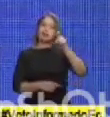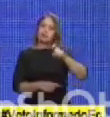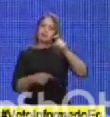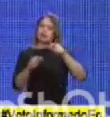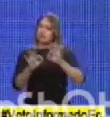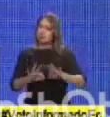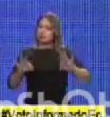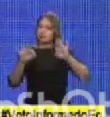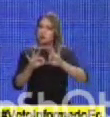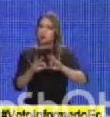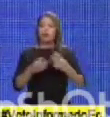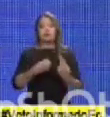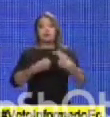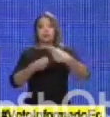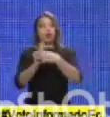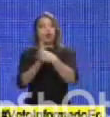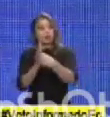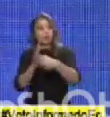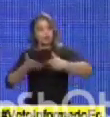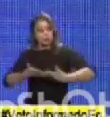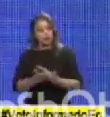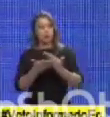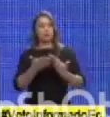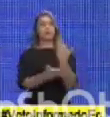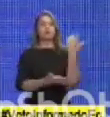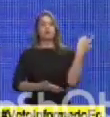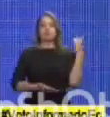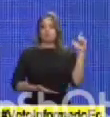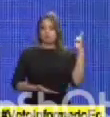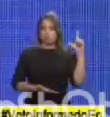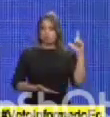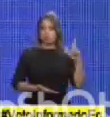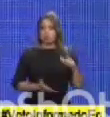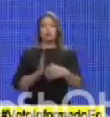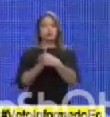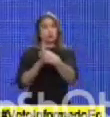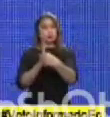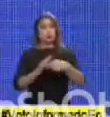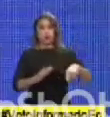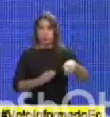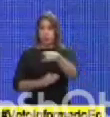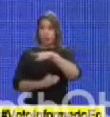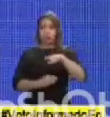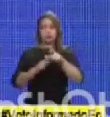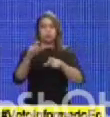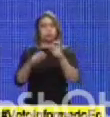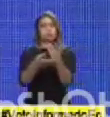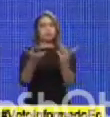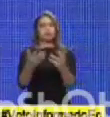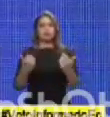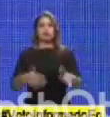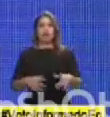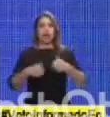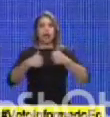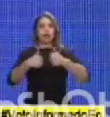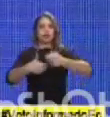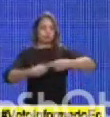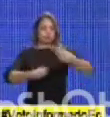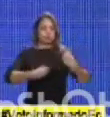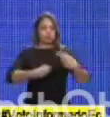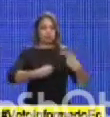y capacitación a los nuevos líderes hay que hacer que aquellas personas que renuncian a sus candidaturas